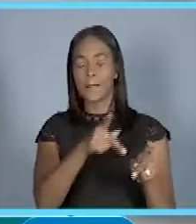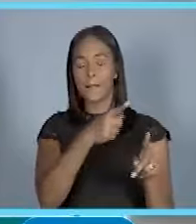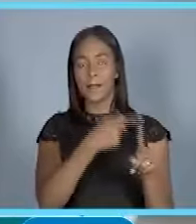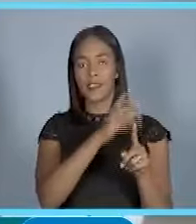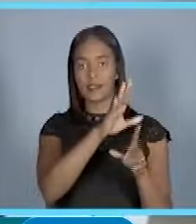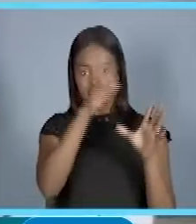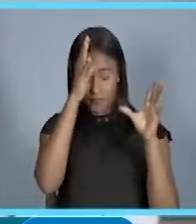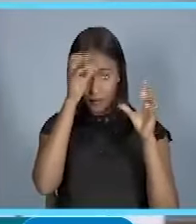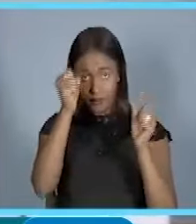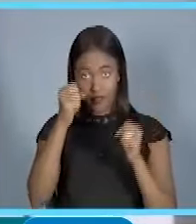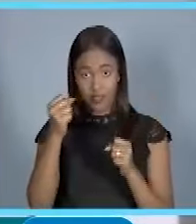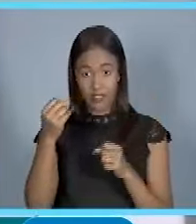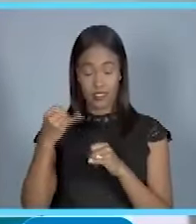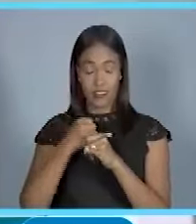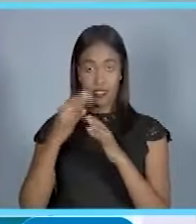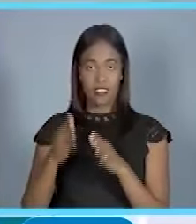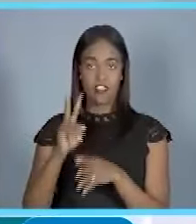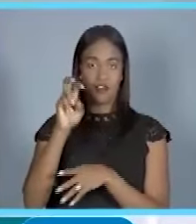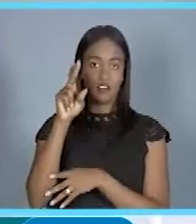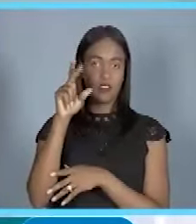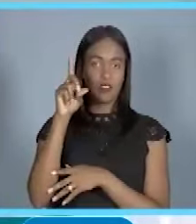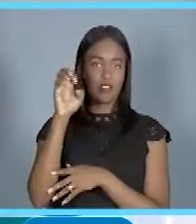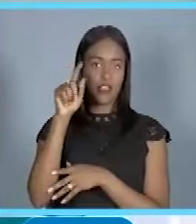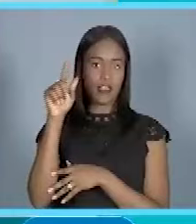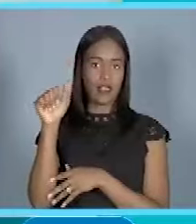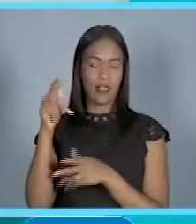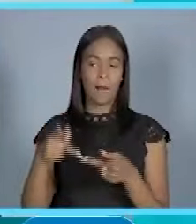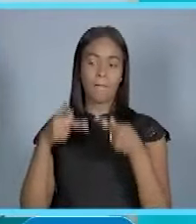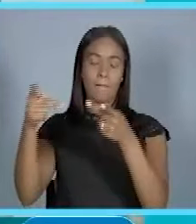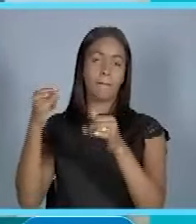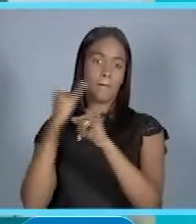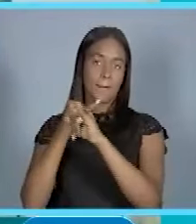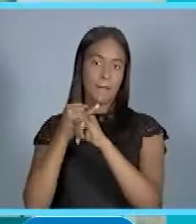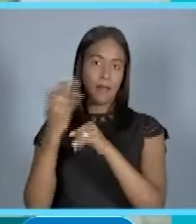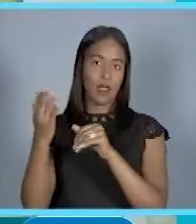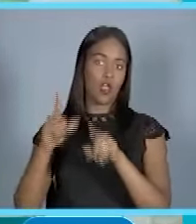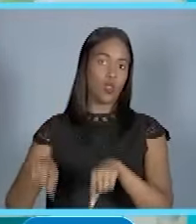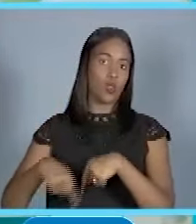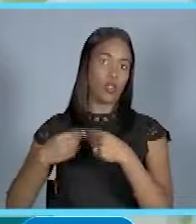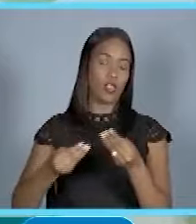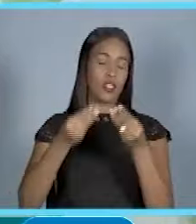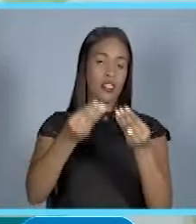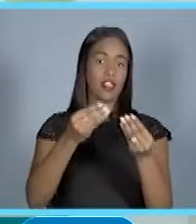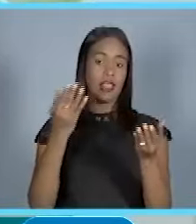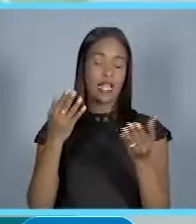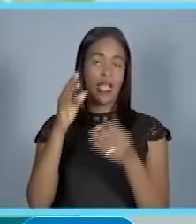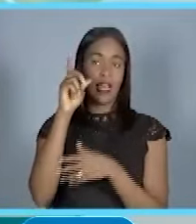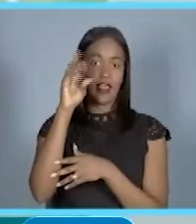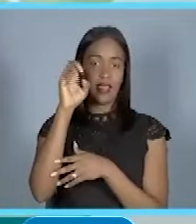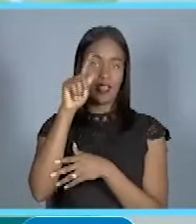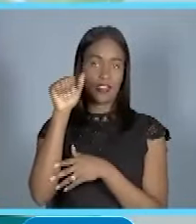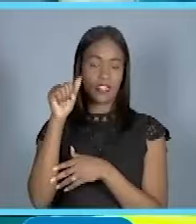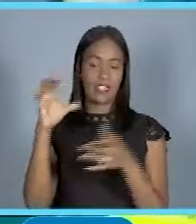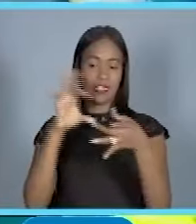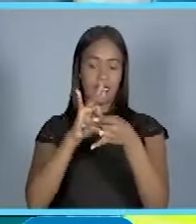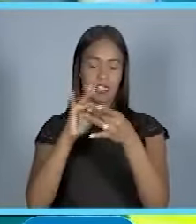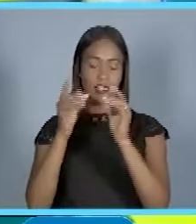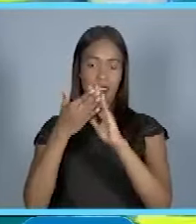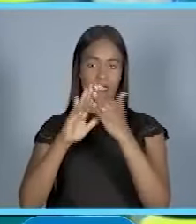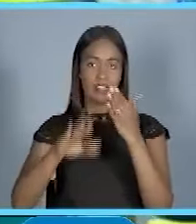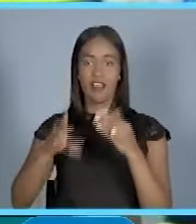su presidente, el señor Víctor de Asa, quien visitó la institución. Durante la entrega, de Asa dijo que los enlaces de la Liga